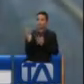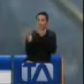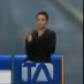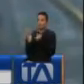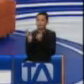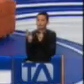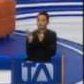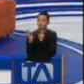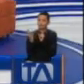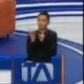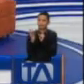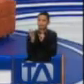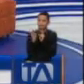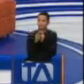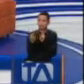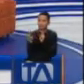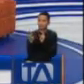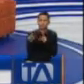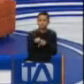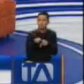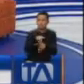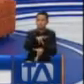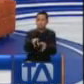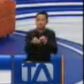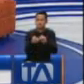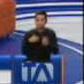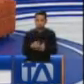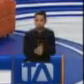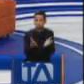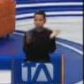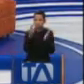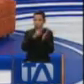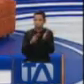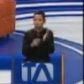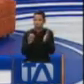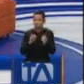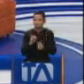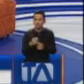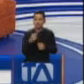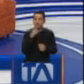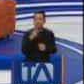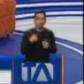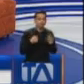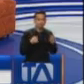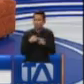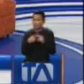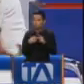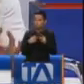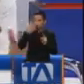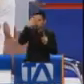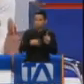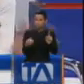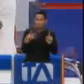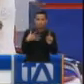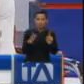¿no? Y los lees en todos los testimonios que he leído en la prensa o que he escuchado, dicen lo mismo, me doy la vuelta y nadie dice nada, o es como que le defienden